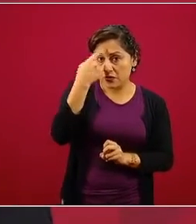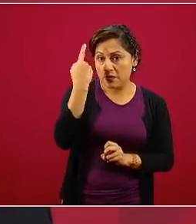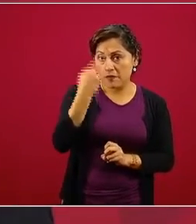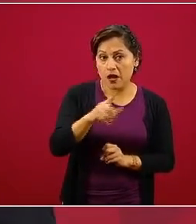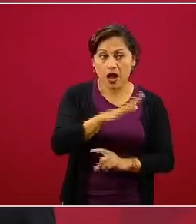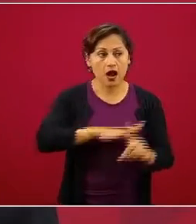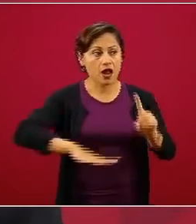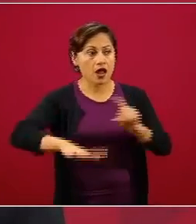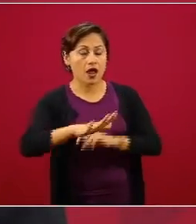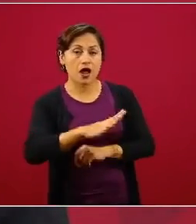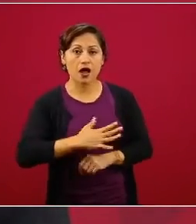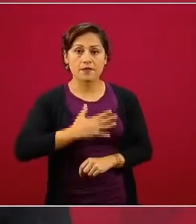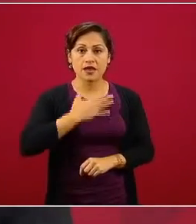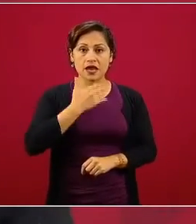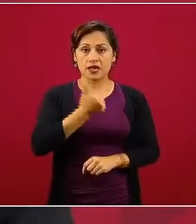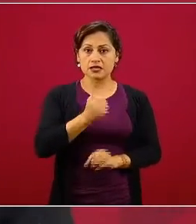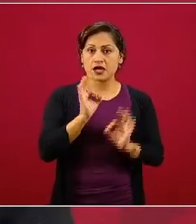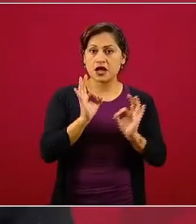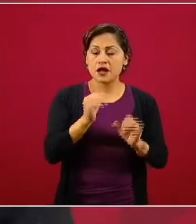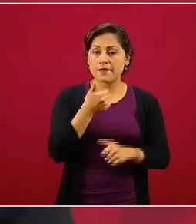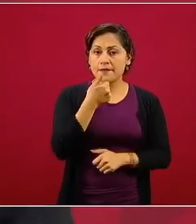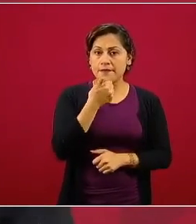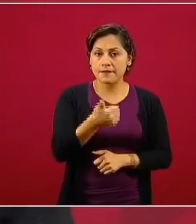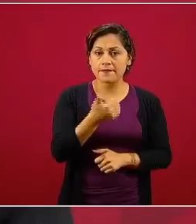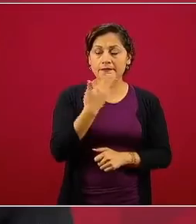del pueblo.